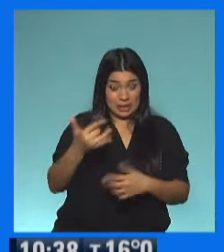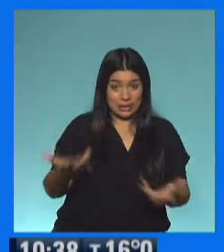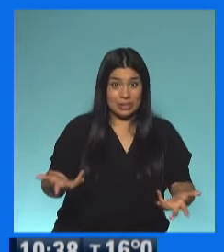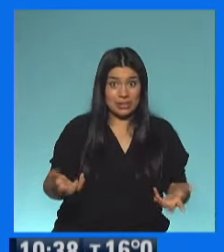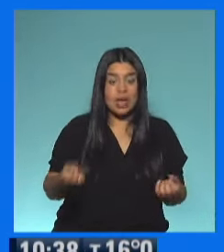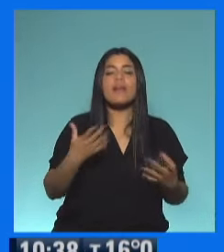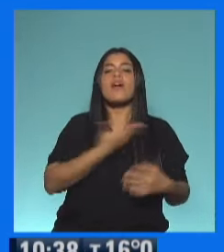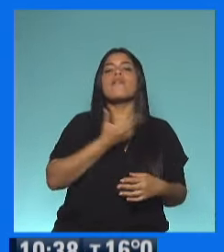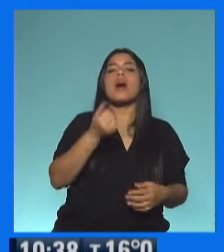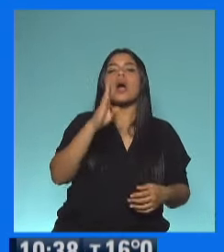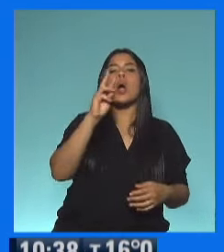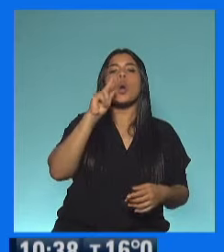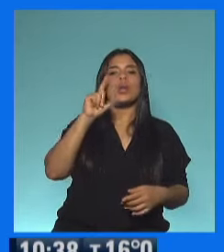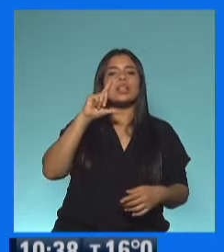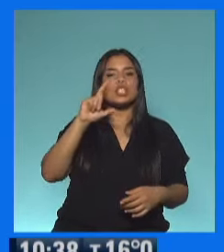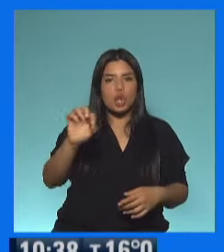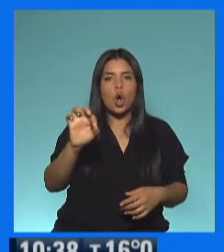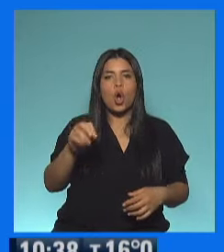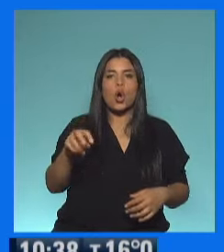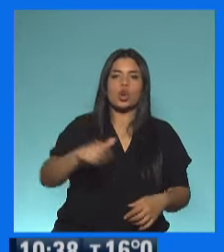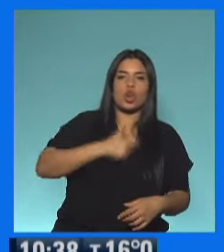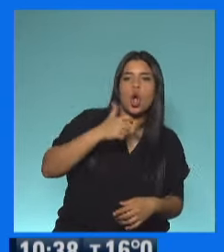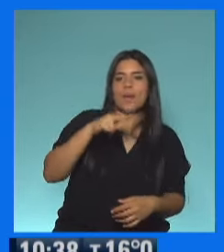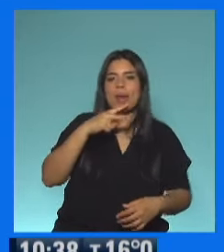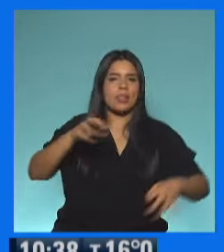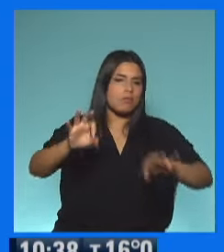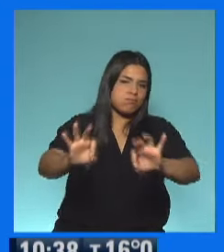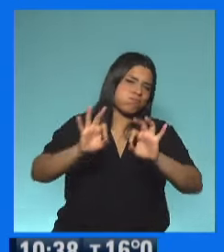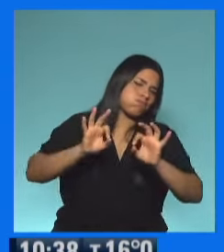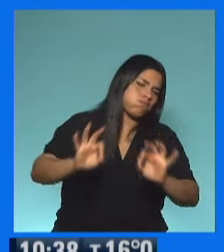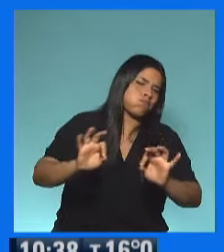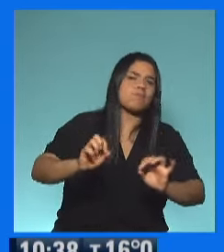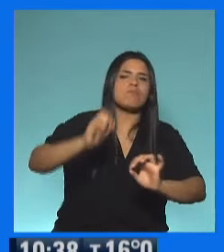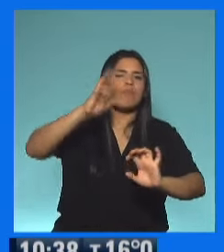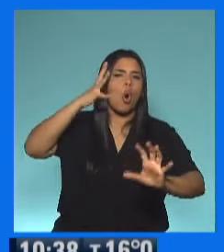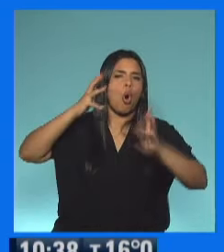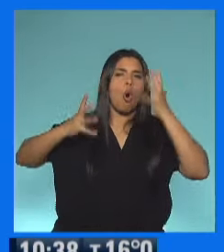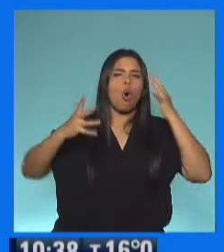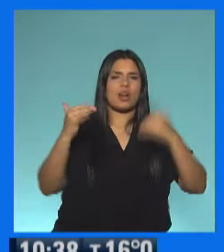Fabricio, vestido de rojo y verde. Listo. Genial. Para la murga. Listo para la murga.